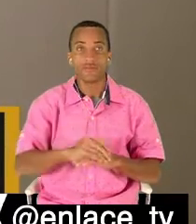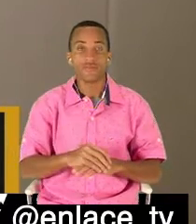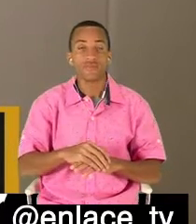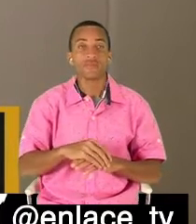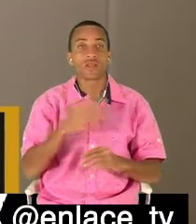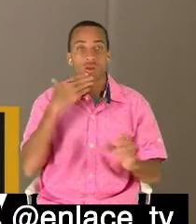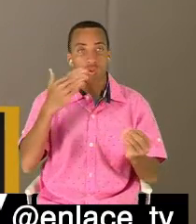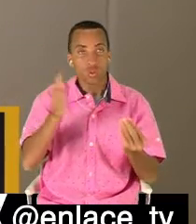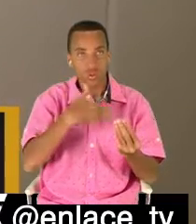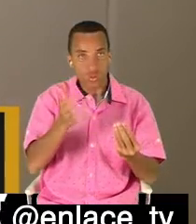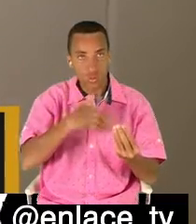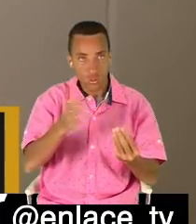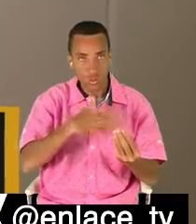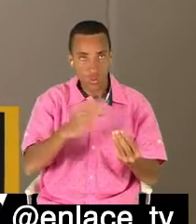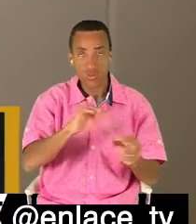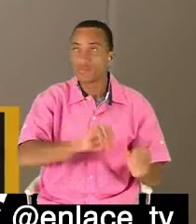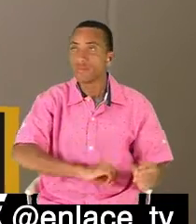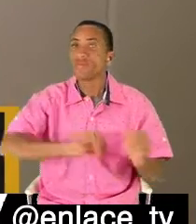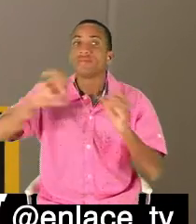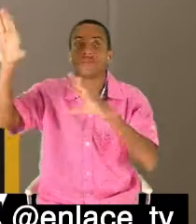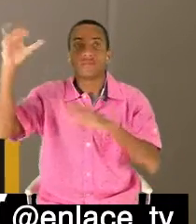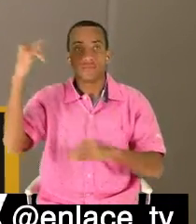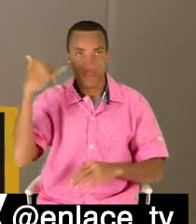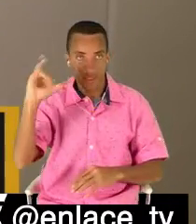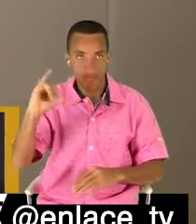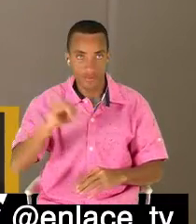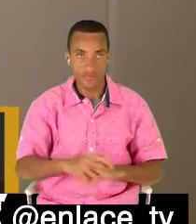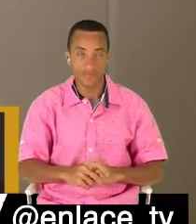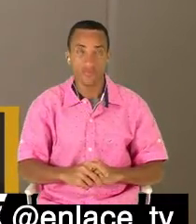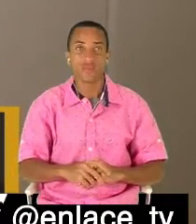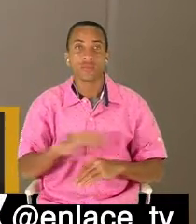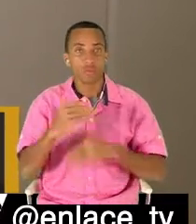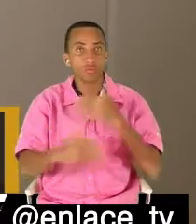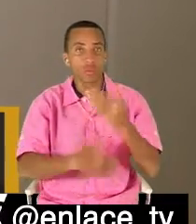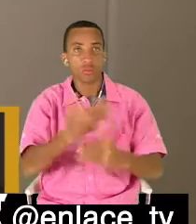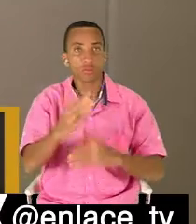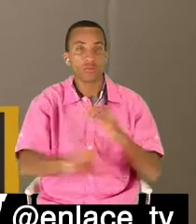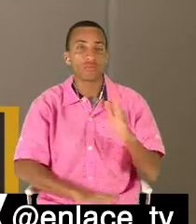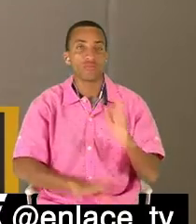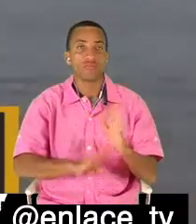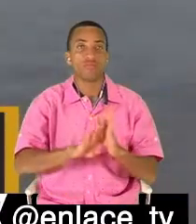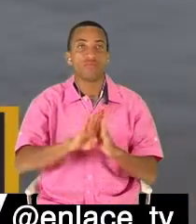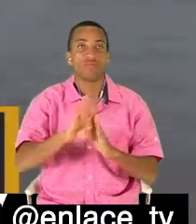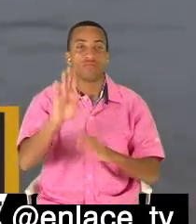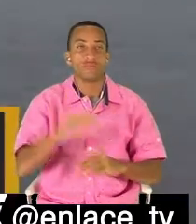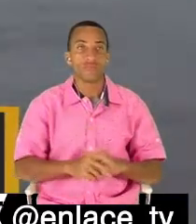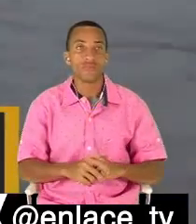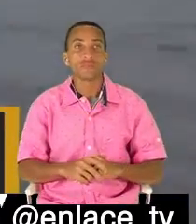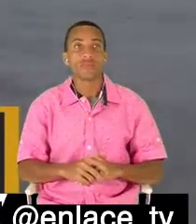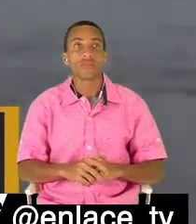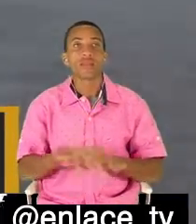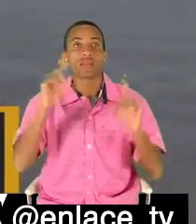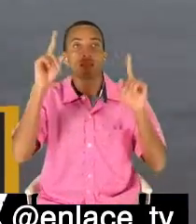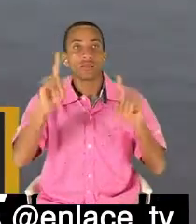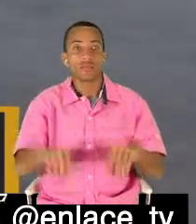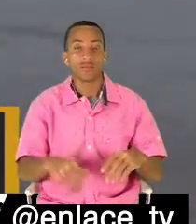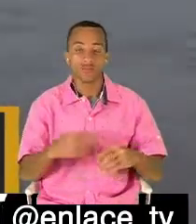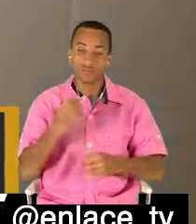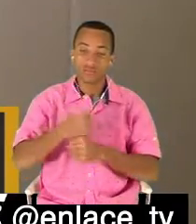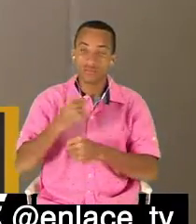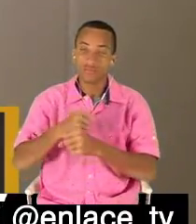contenerizada viene la semana entrante. Ya empezó la dinámica, entonces ya vamos a ver crecimientos de volúmenes regulares de aquí en adelante. También se ha referido al ambiente laboral en